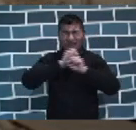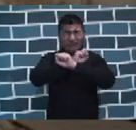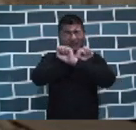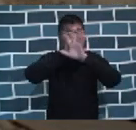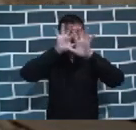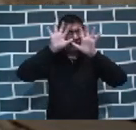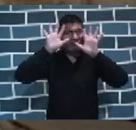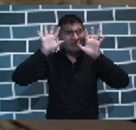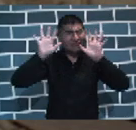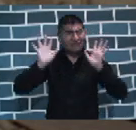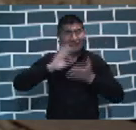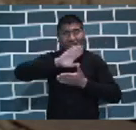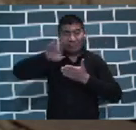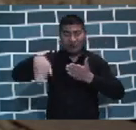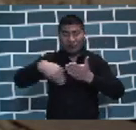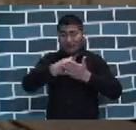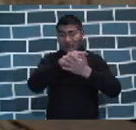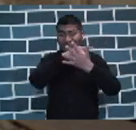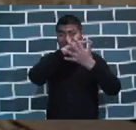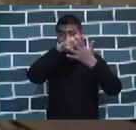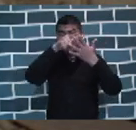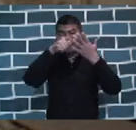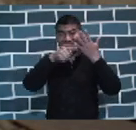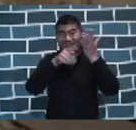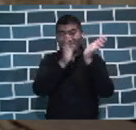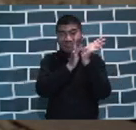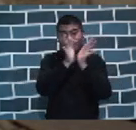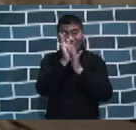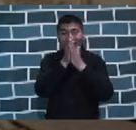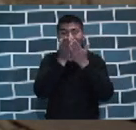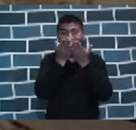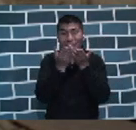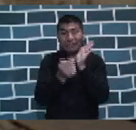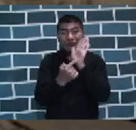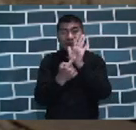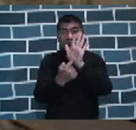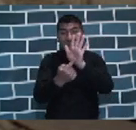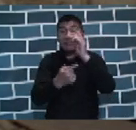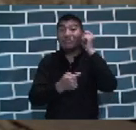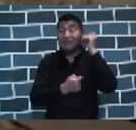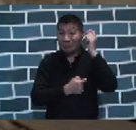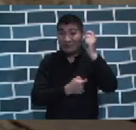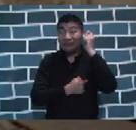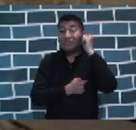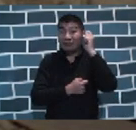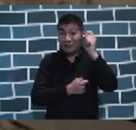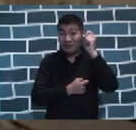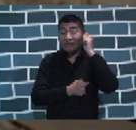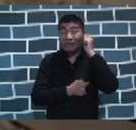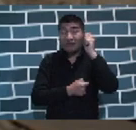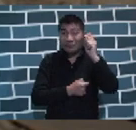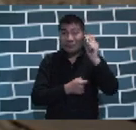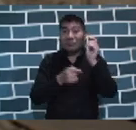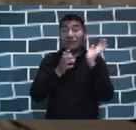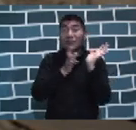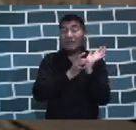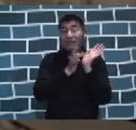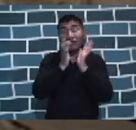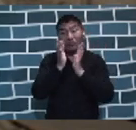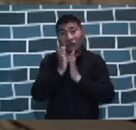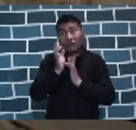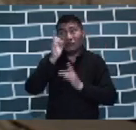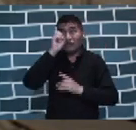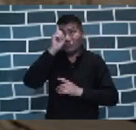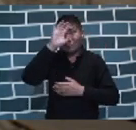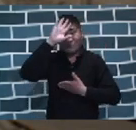todos estos acontecimientos bíblicos dan testimonio externo de que jesús es el